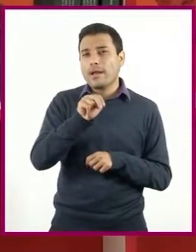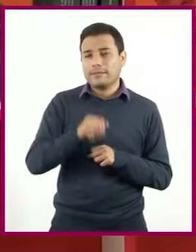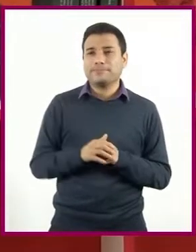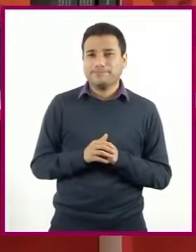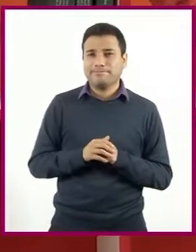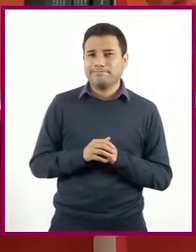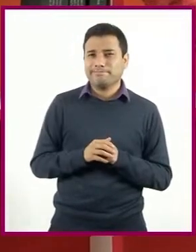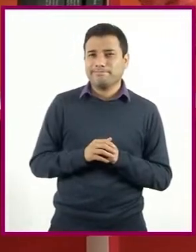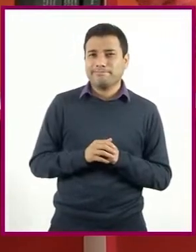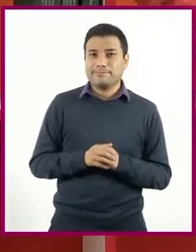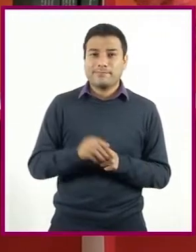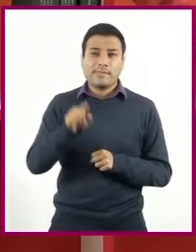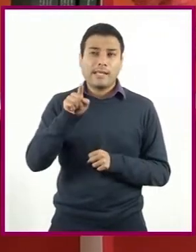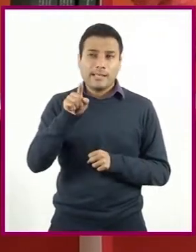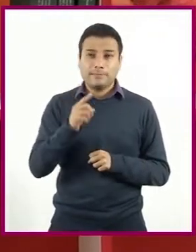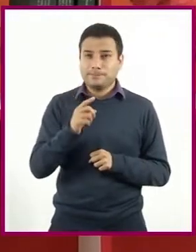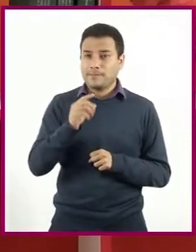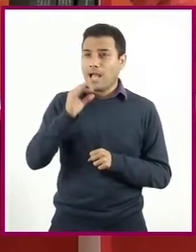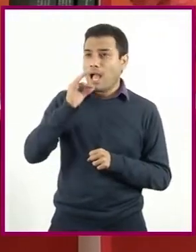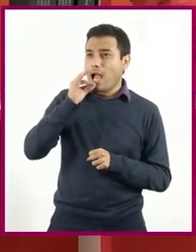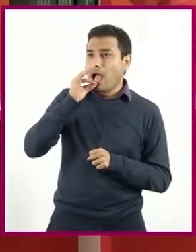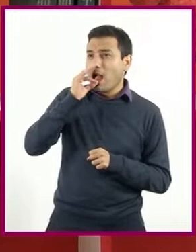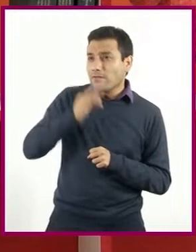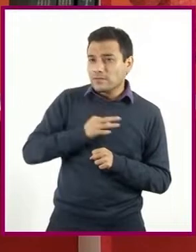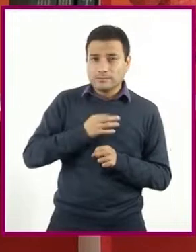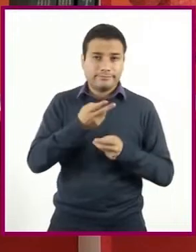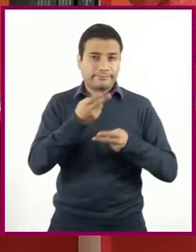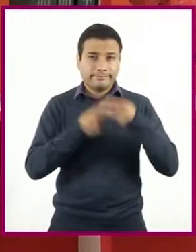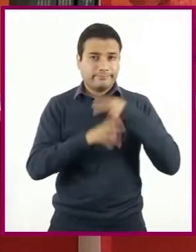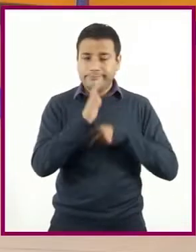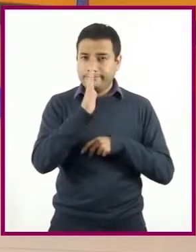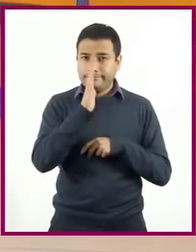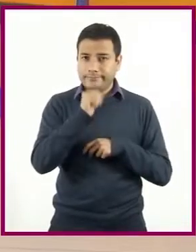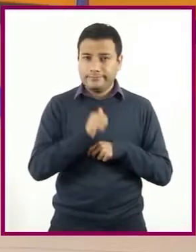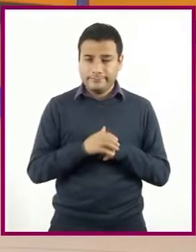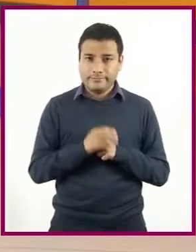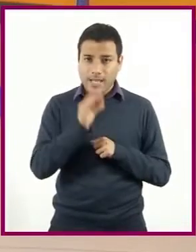musa. Y me mandó a decirles que no va a poder venir.